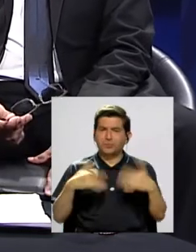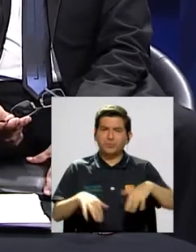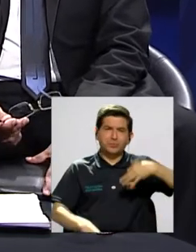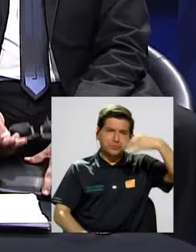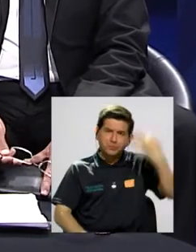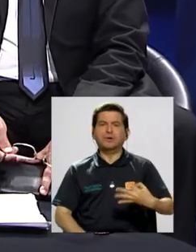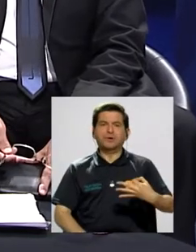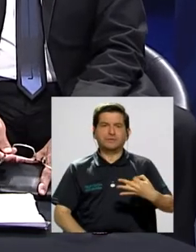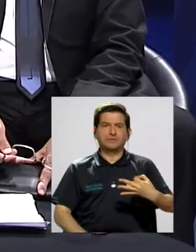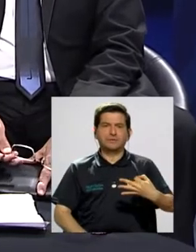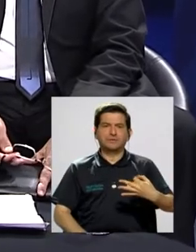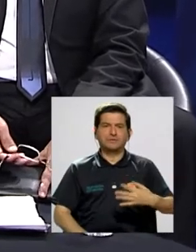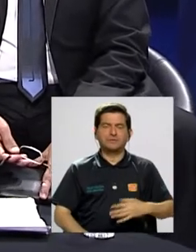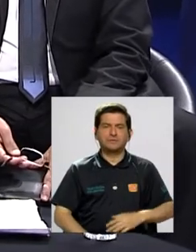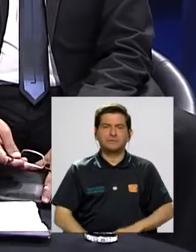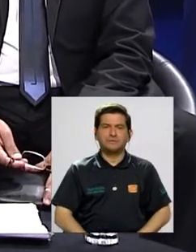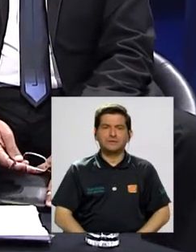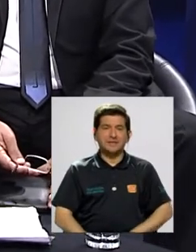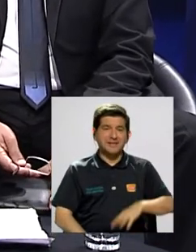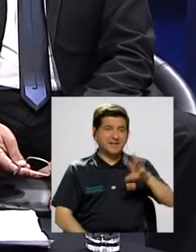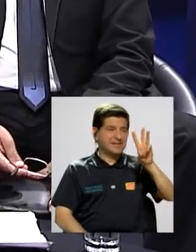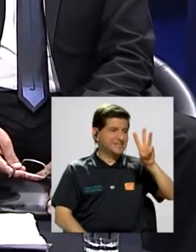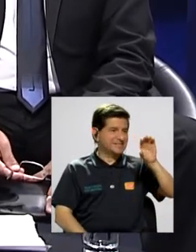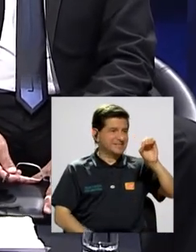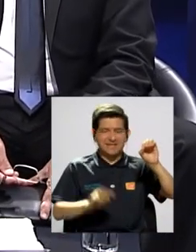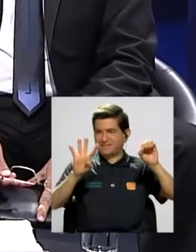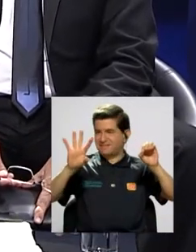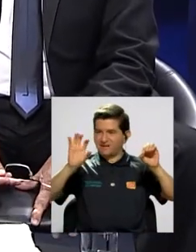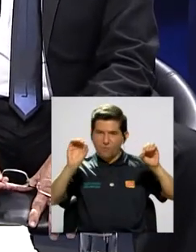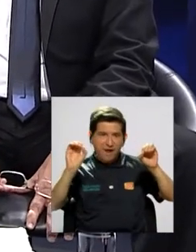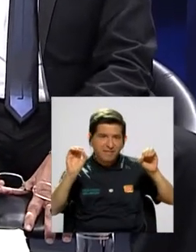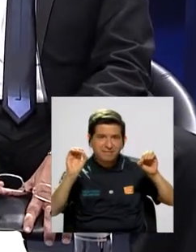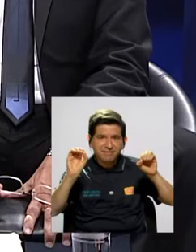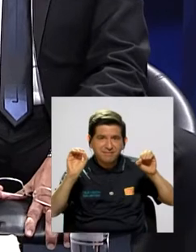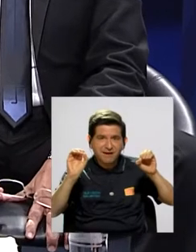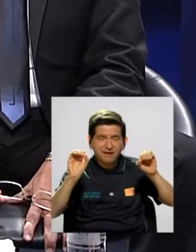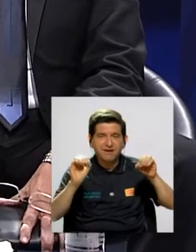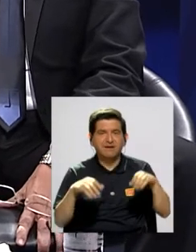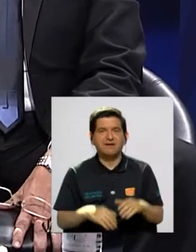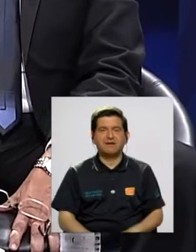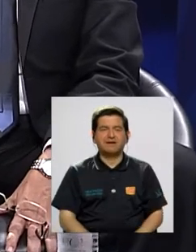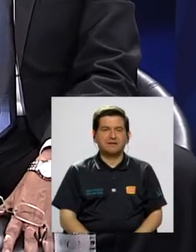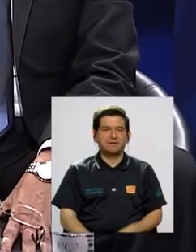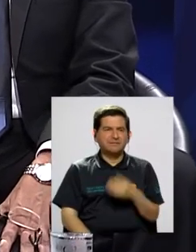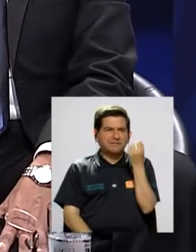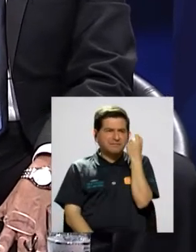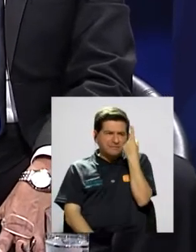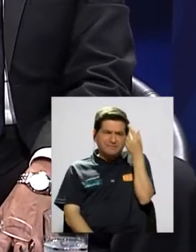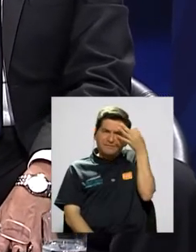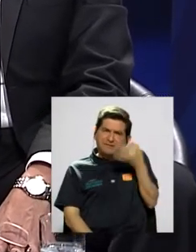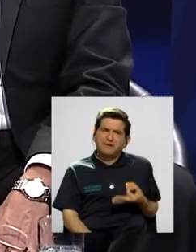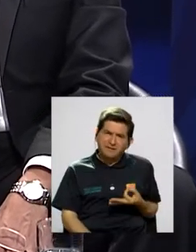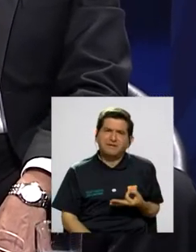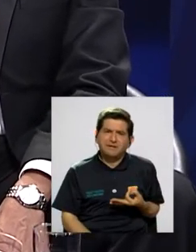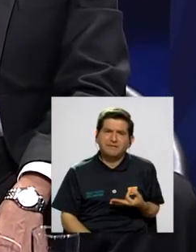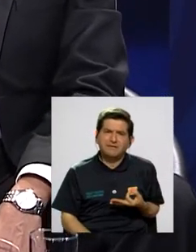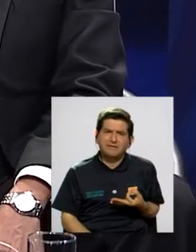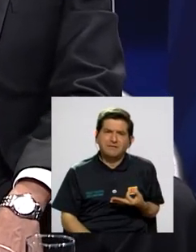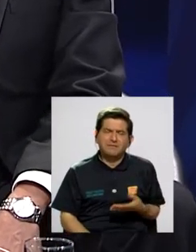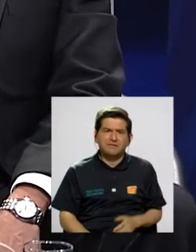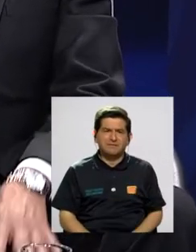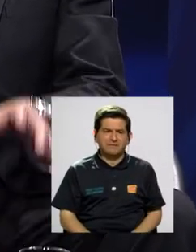Un resultado de 60-40 tiene que ser interpretado, me parece, como